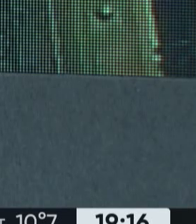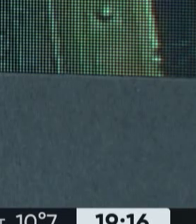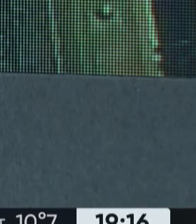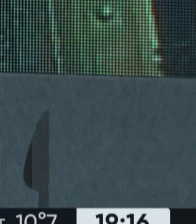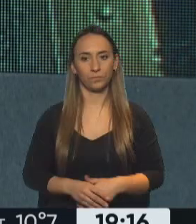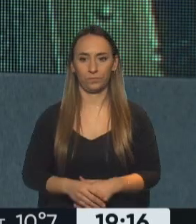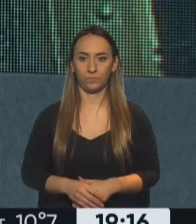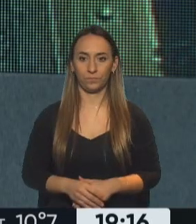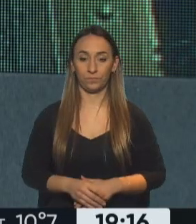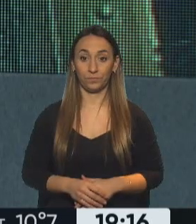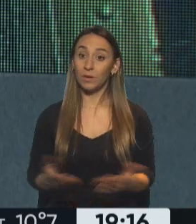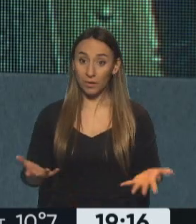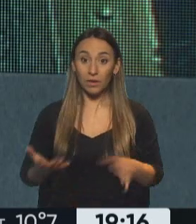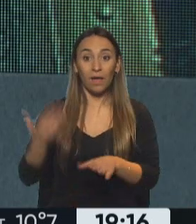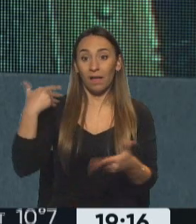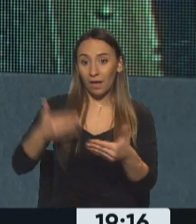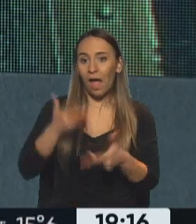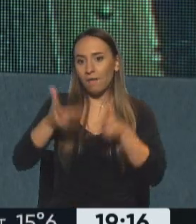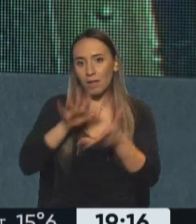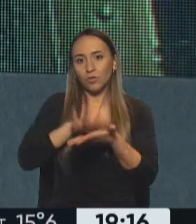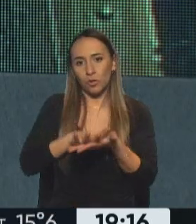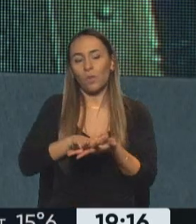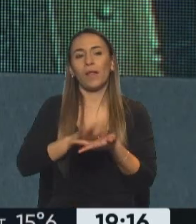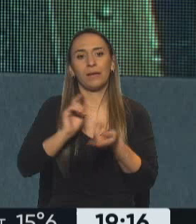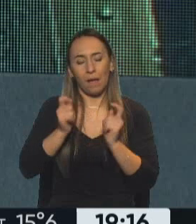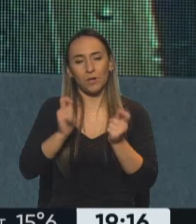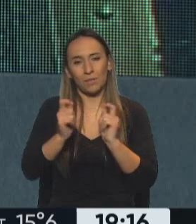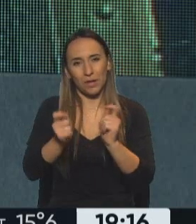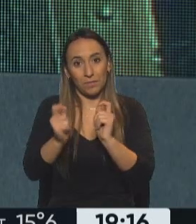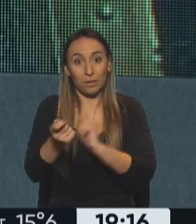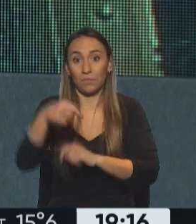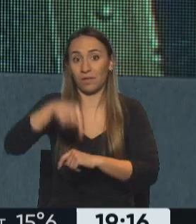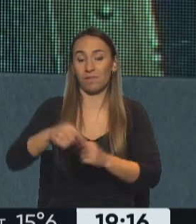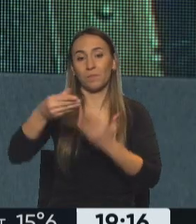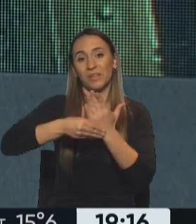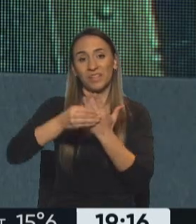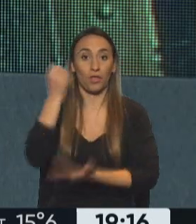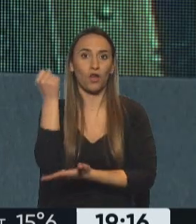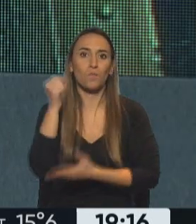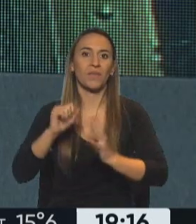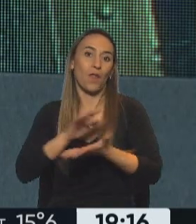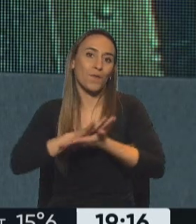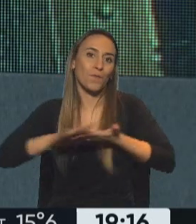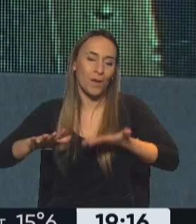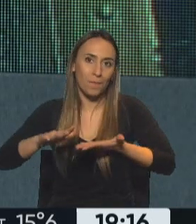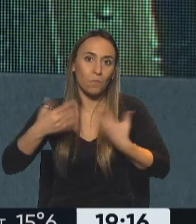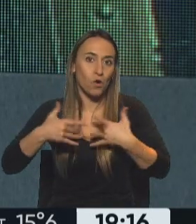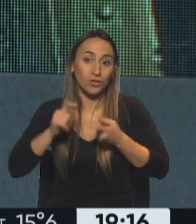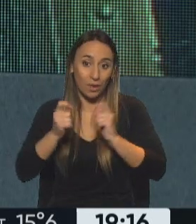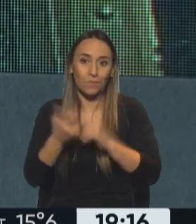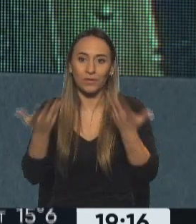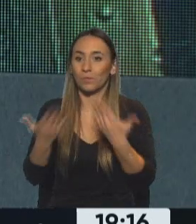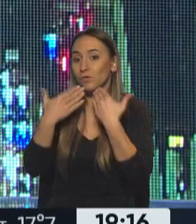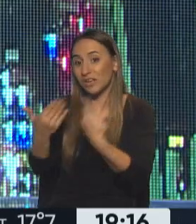saben ustedes, venimos hablando de todos los cambios que se están dando justamente en el seno de este nuevo Ministerio de Economía. Le agradecemos muchísimo a José Ignacio